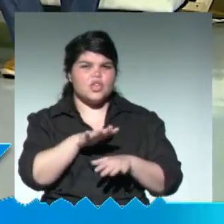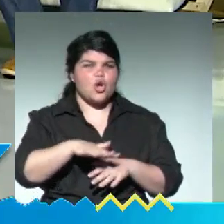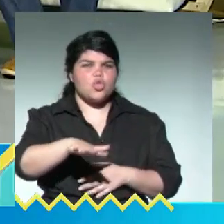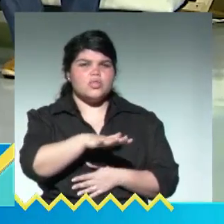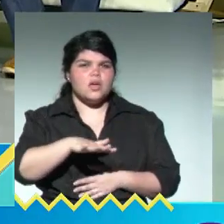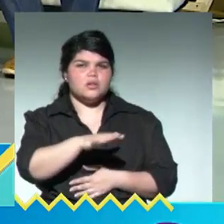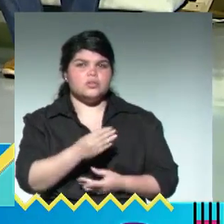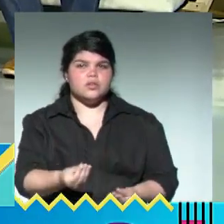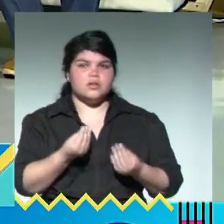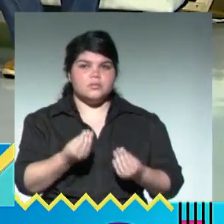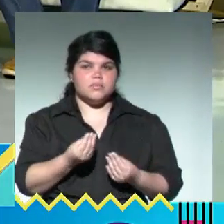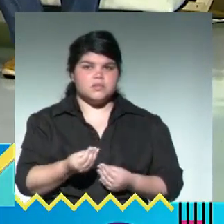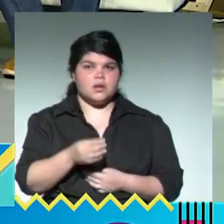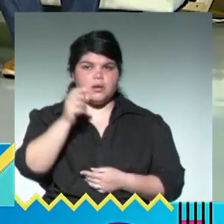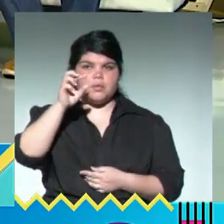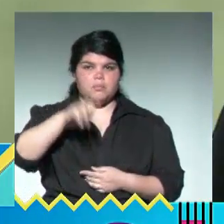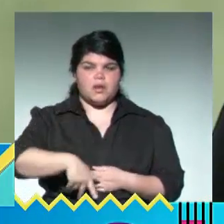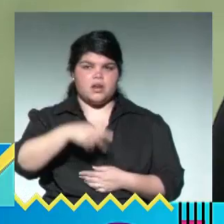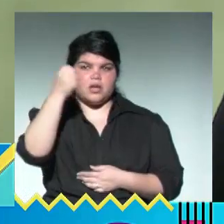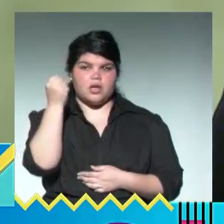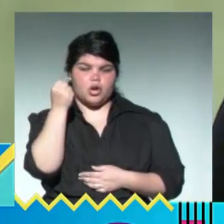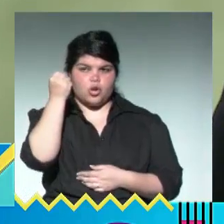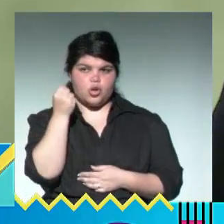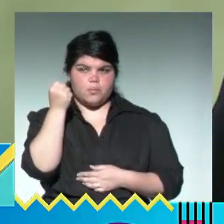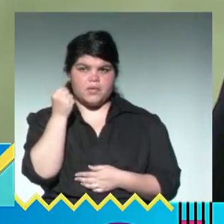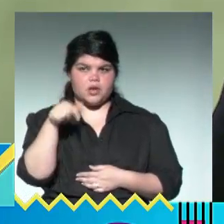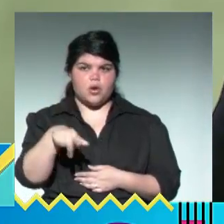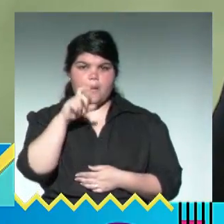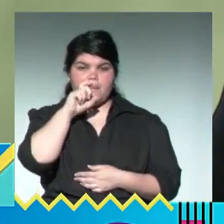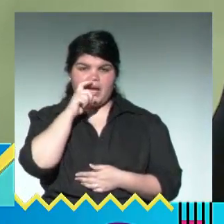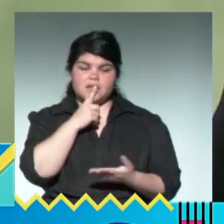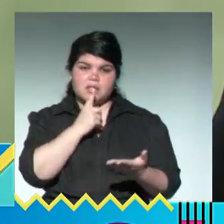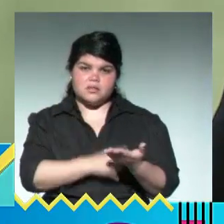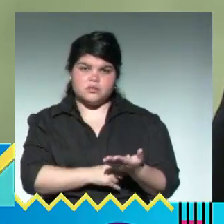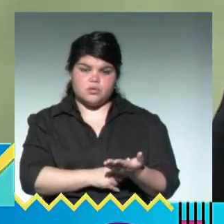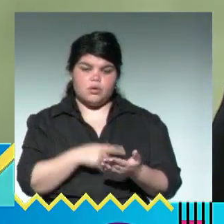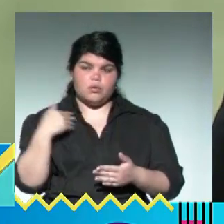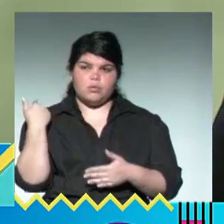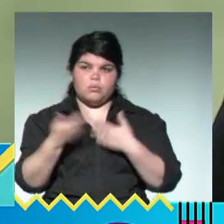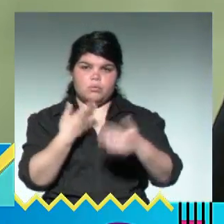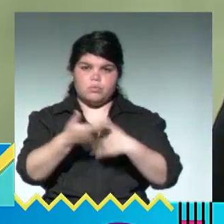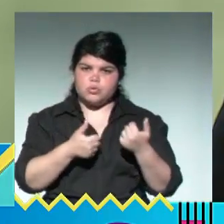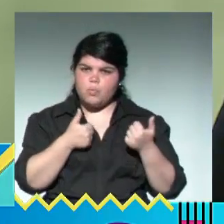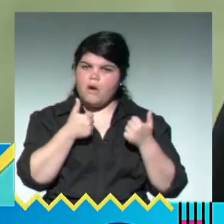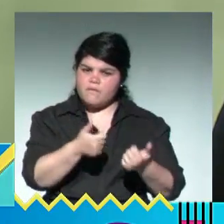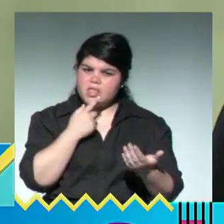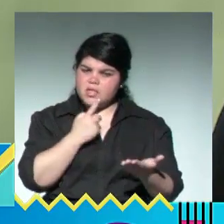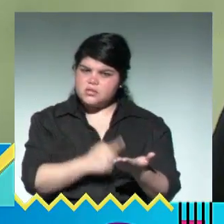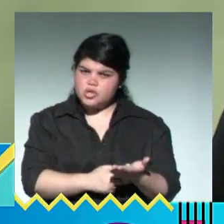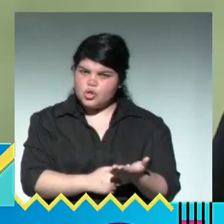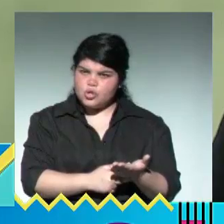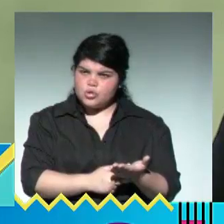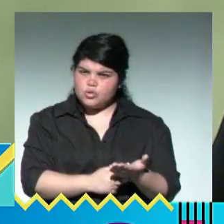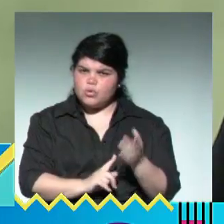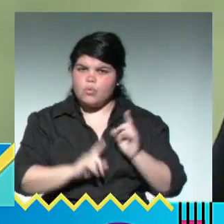ustedes analizan que la política económica que llevó adelante el gobierno de Mauricio Macri llegó a esta situación, ¿estuvo bien implementadas las medidas que se tomaron